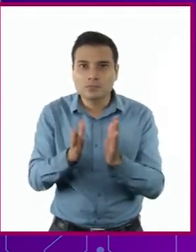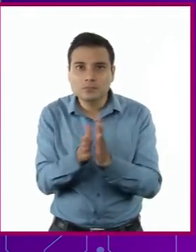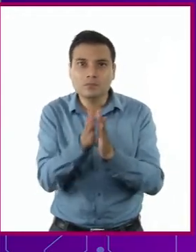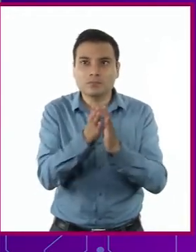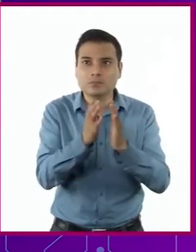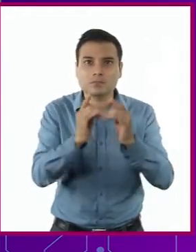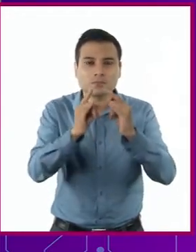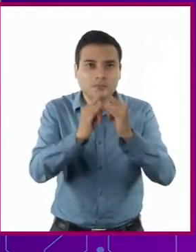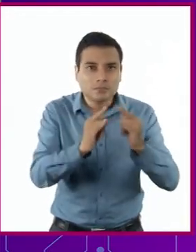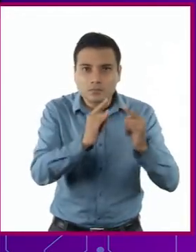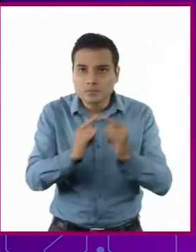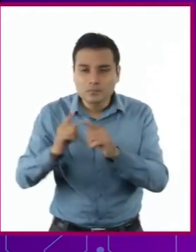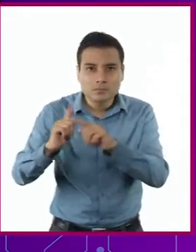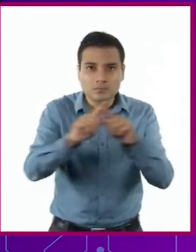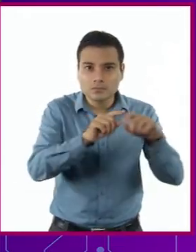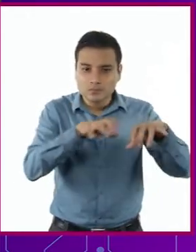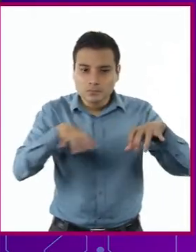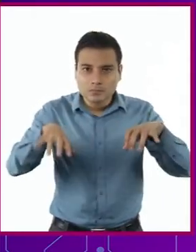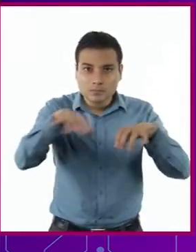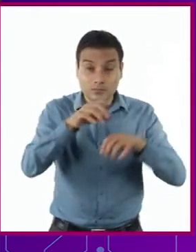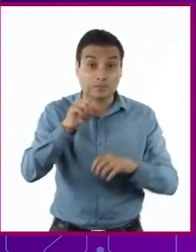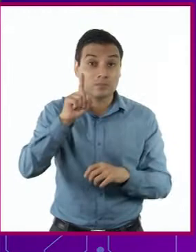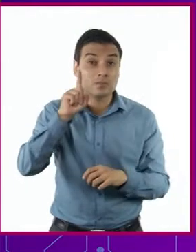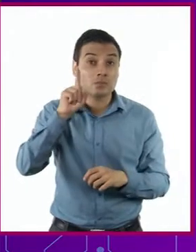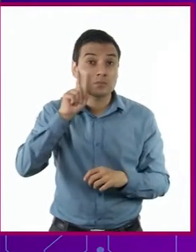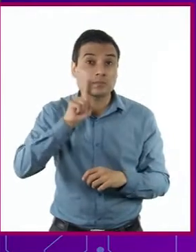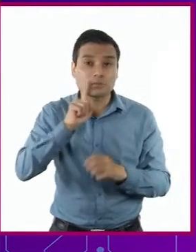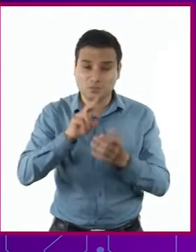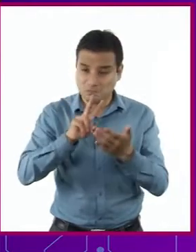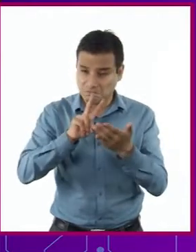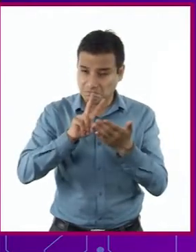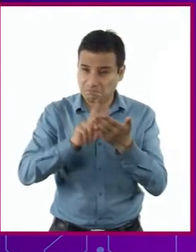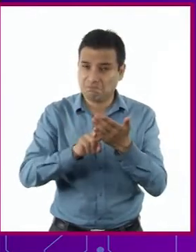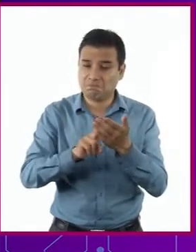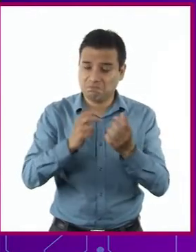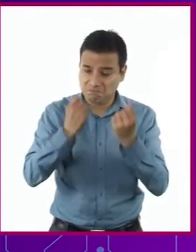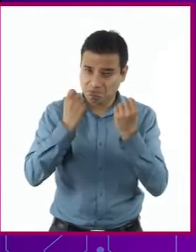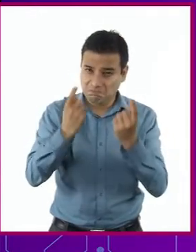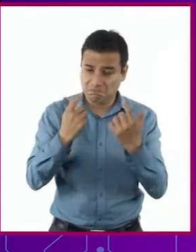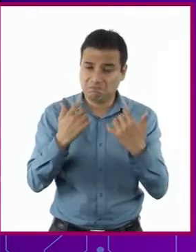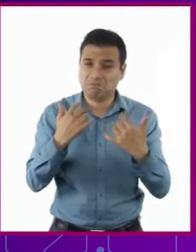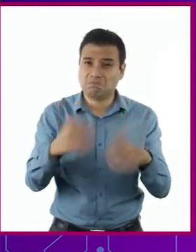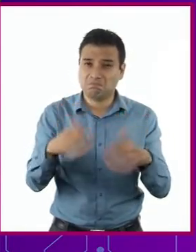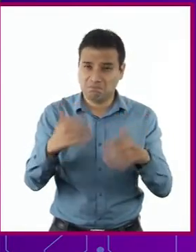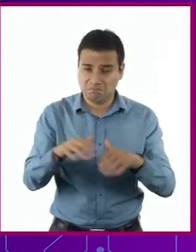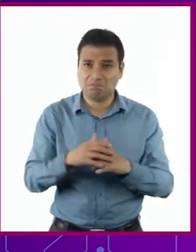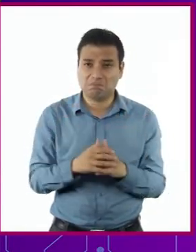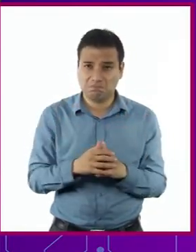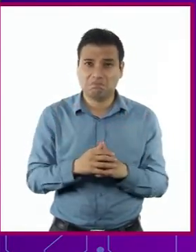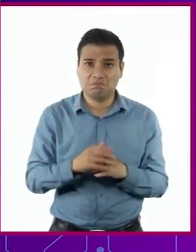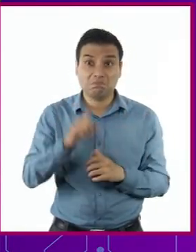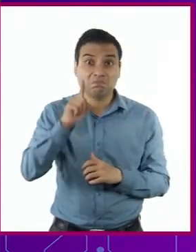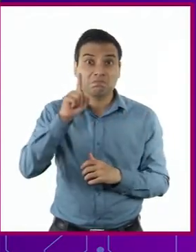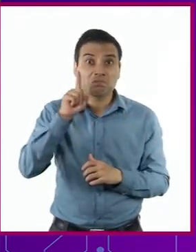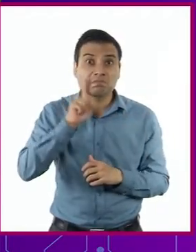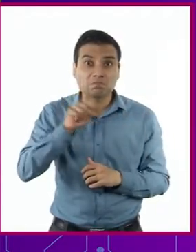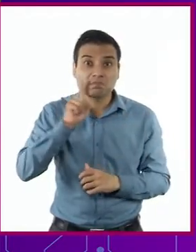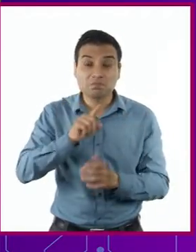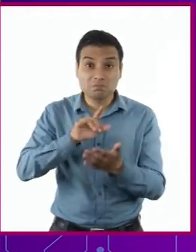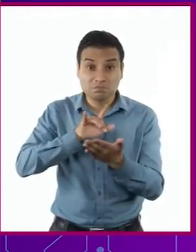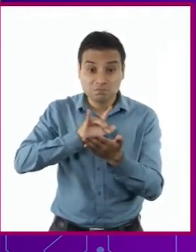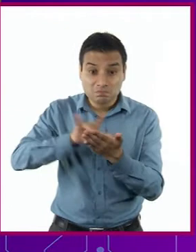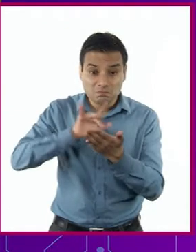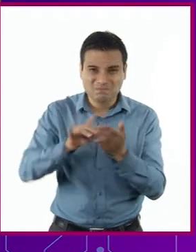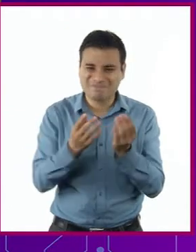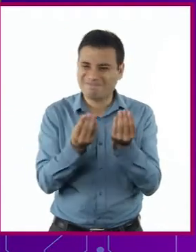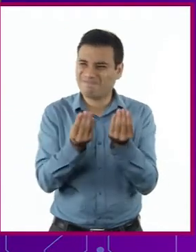campamentos provisionales. Las mujeres tuvieron un papel muy importante, no solamente a nivel de apoyo